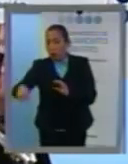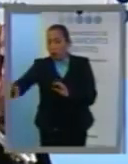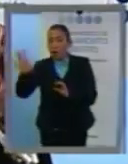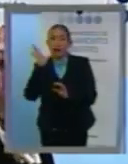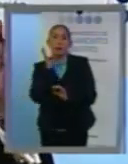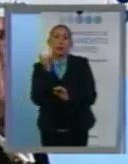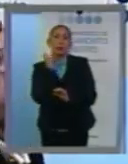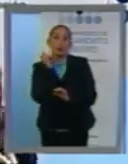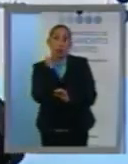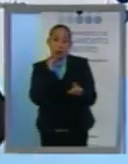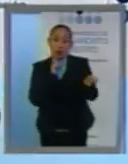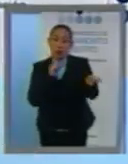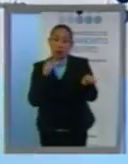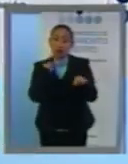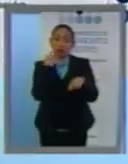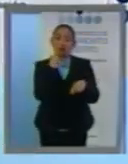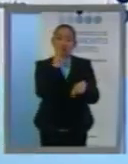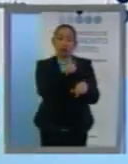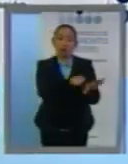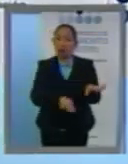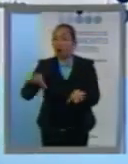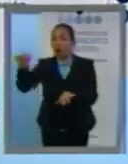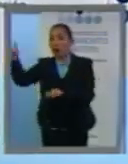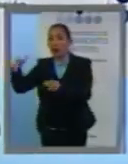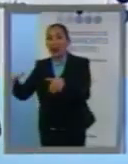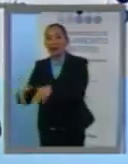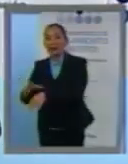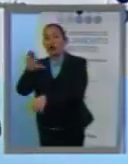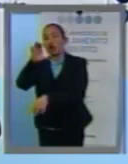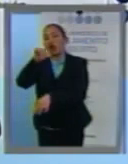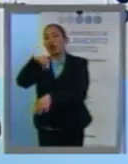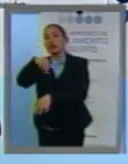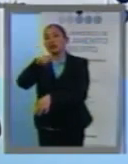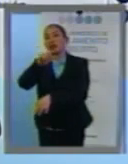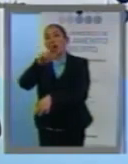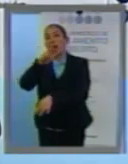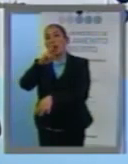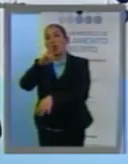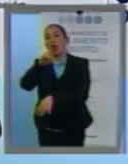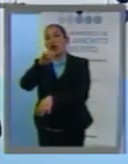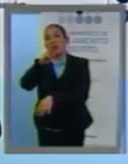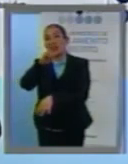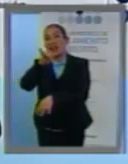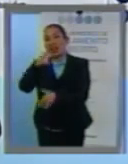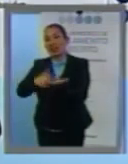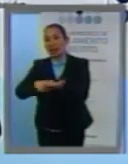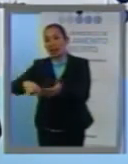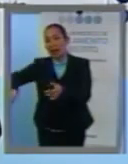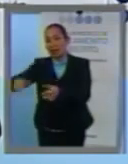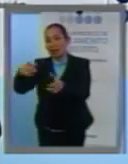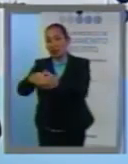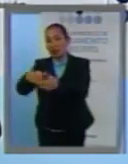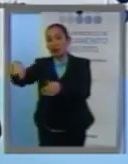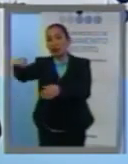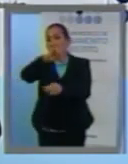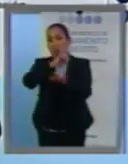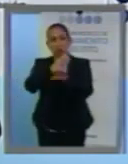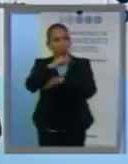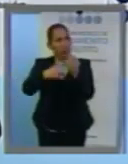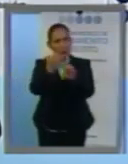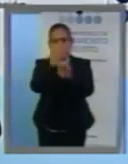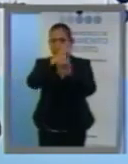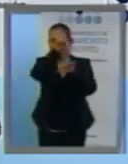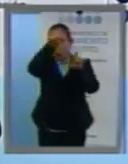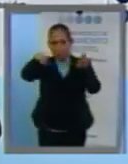congresos. Y la otra parte son las contralorías internas en los órganos, en todas las entidades